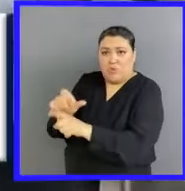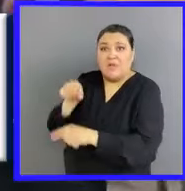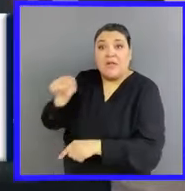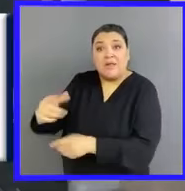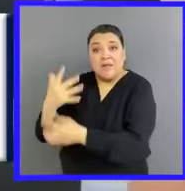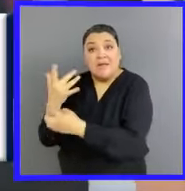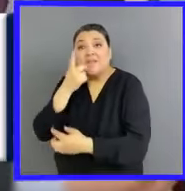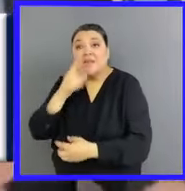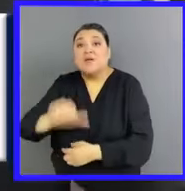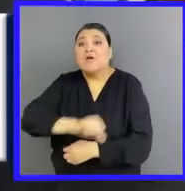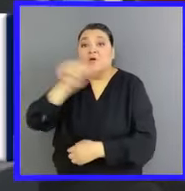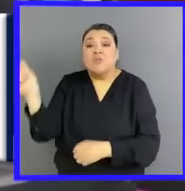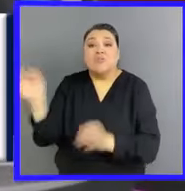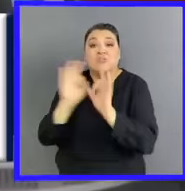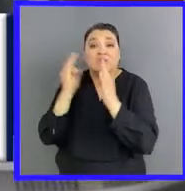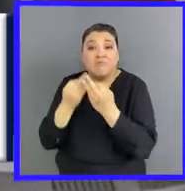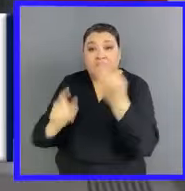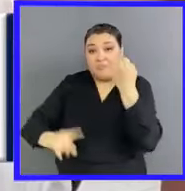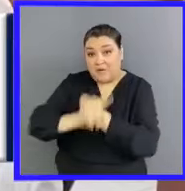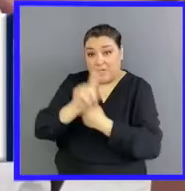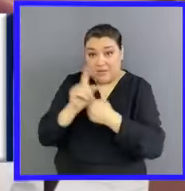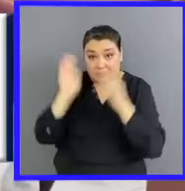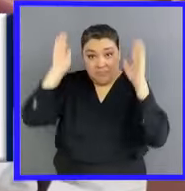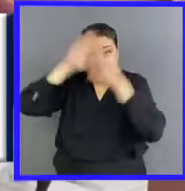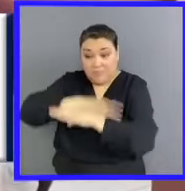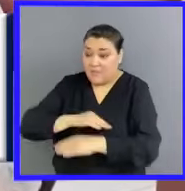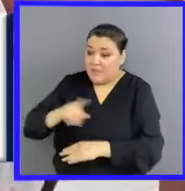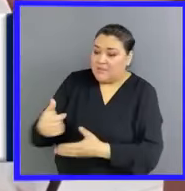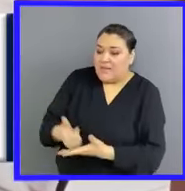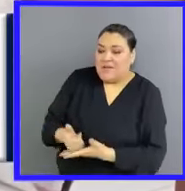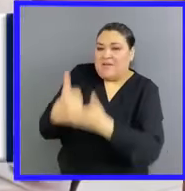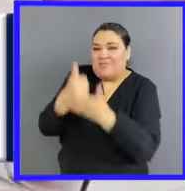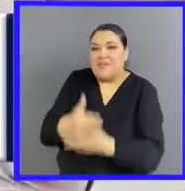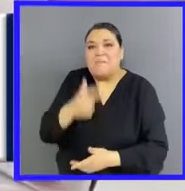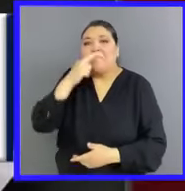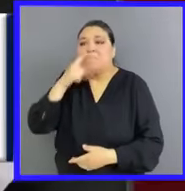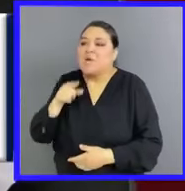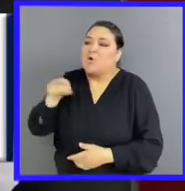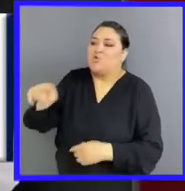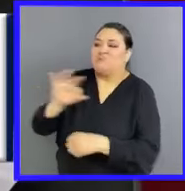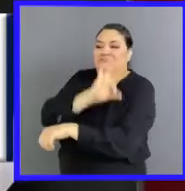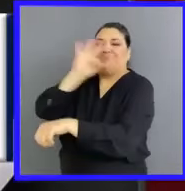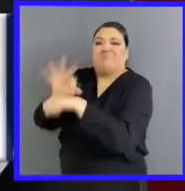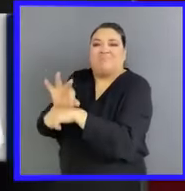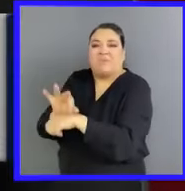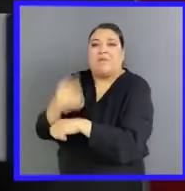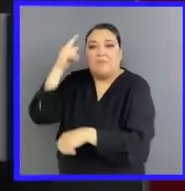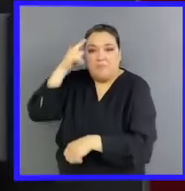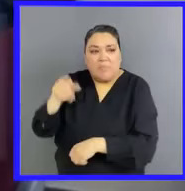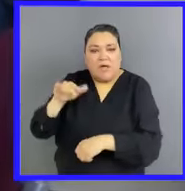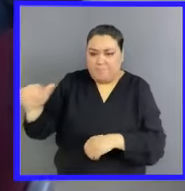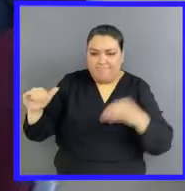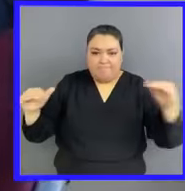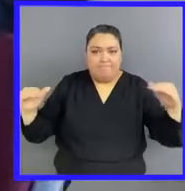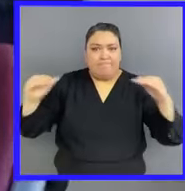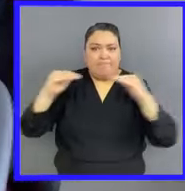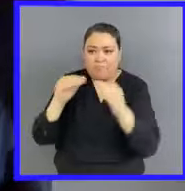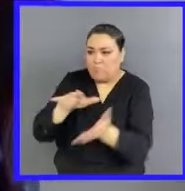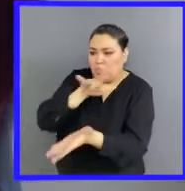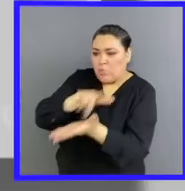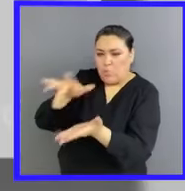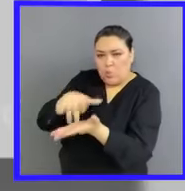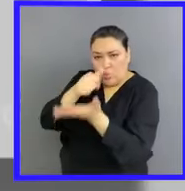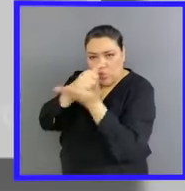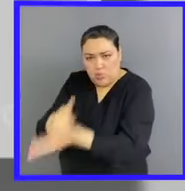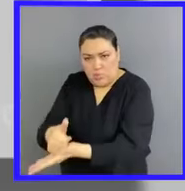alternativos pueden convertirse en espacios que devuelvan la voz a las víctimas siempre que haya condiciones de igualdad, apoyo social y ausencia de